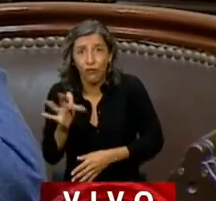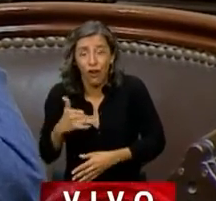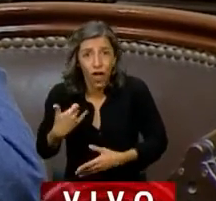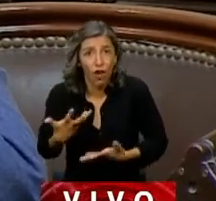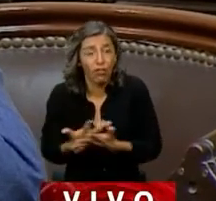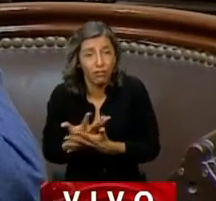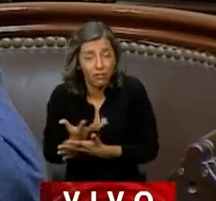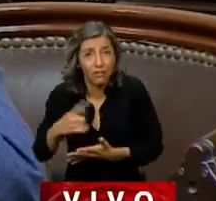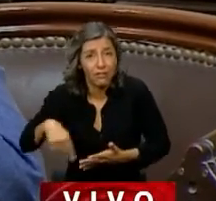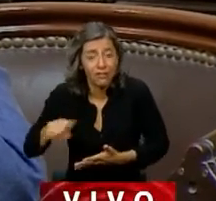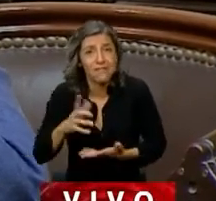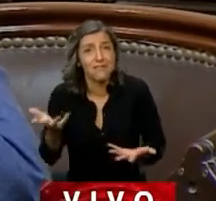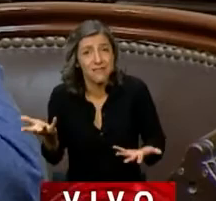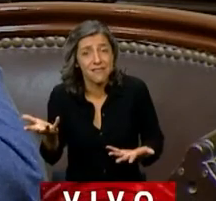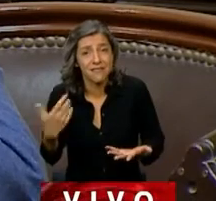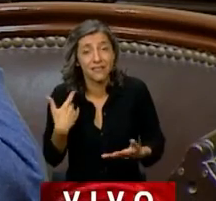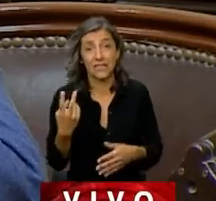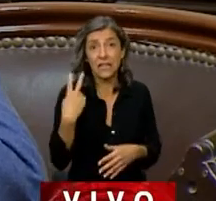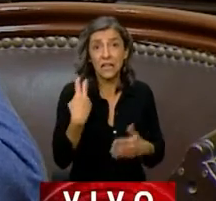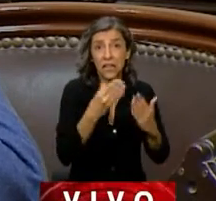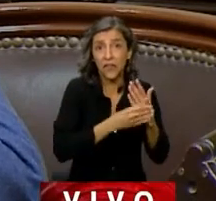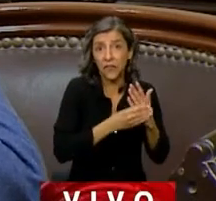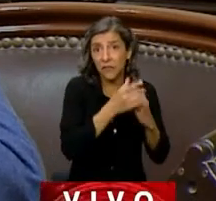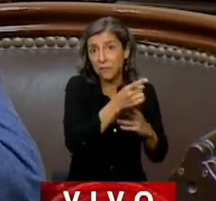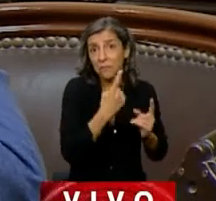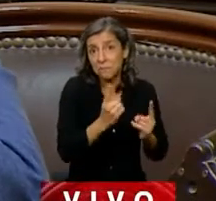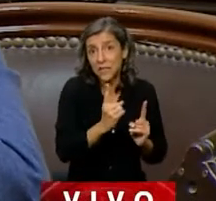gabinete, estaban centradas la mayoría de las preguntas.